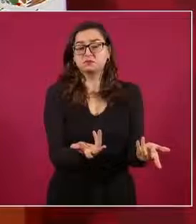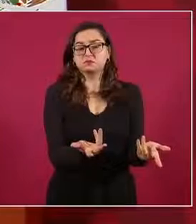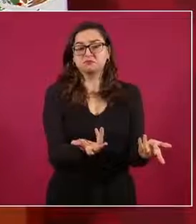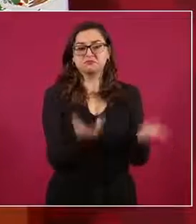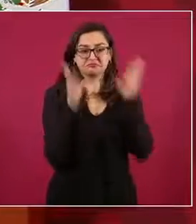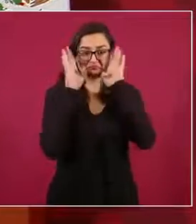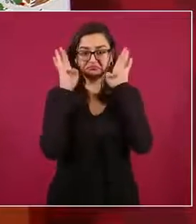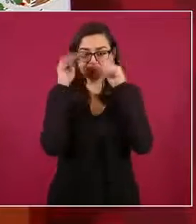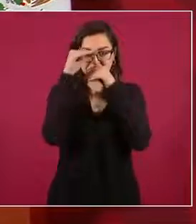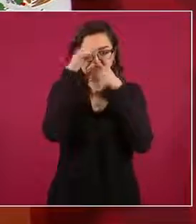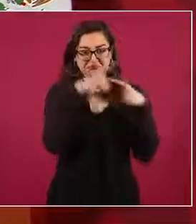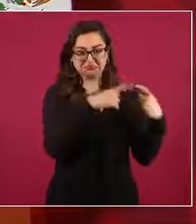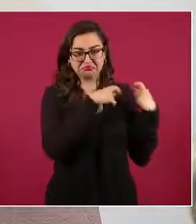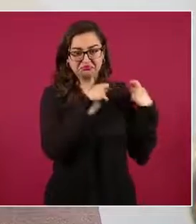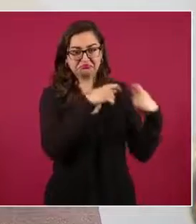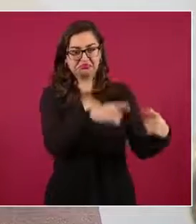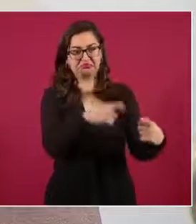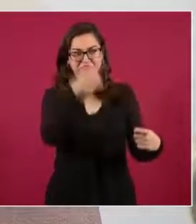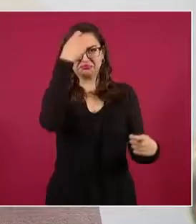conservador